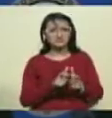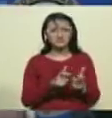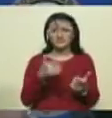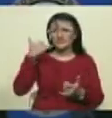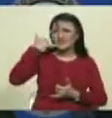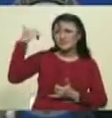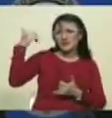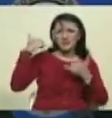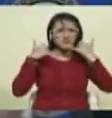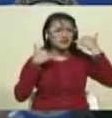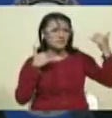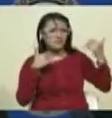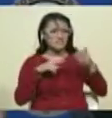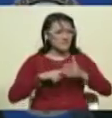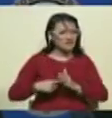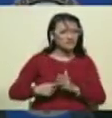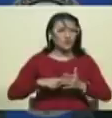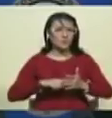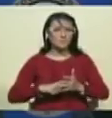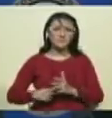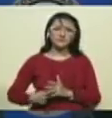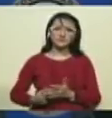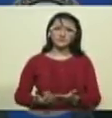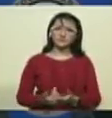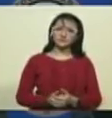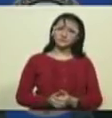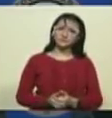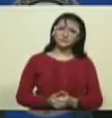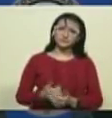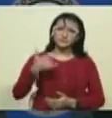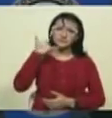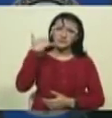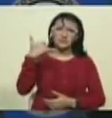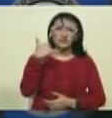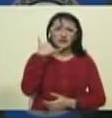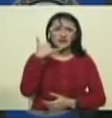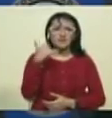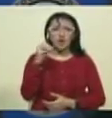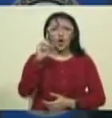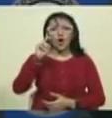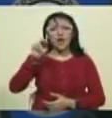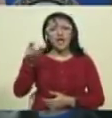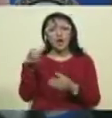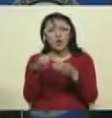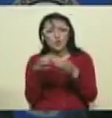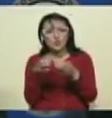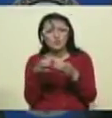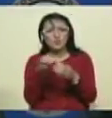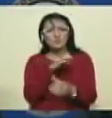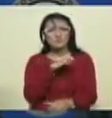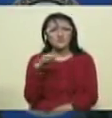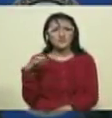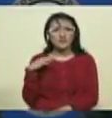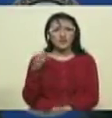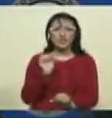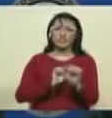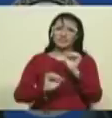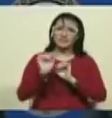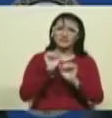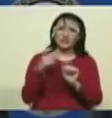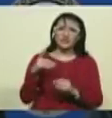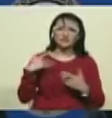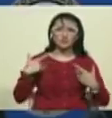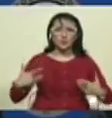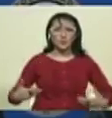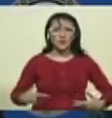acá, a los amigos de allá, presión, presión, presión, presión. Llamadas de teléfono, ONGs aquí presentes, supuestas defensoras de los derechos